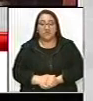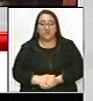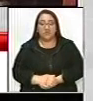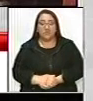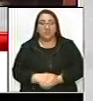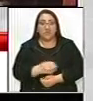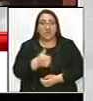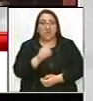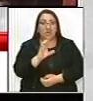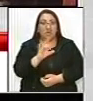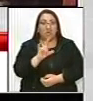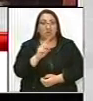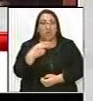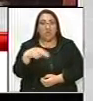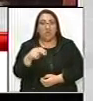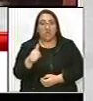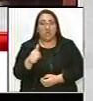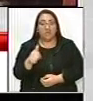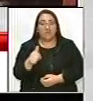Acuña Núñez,